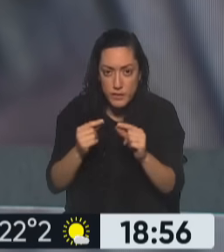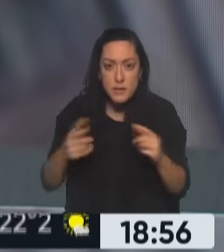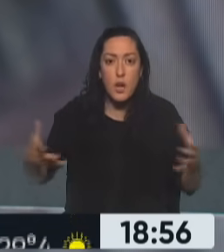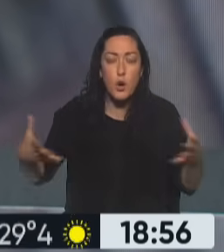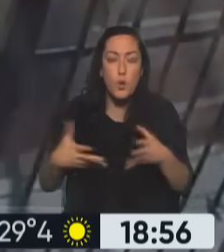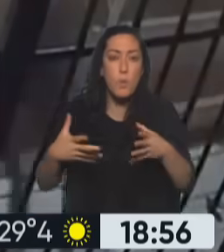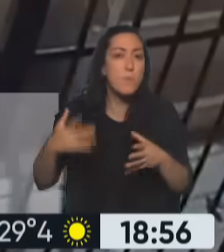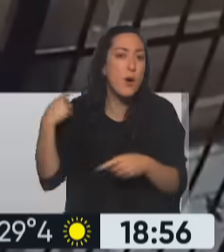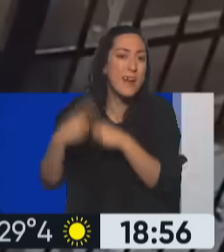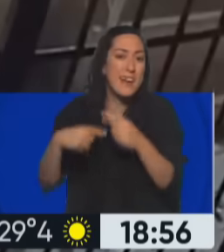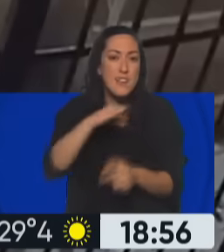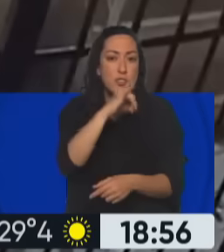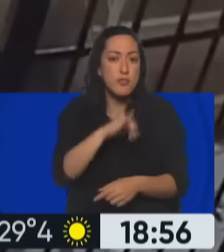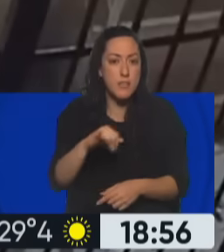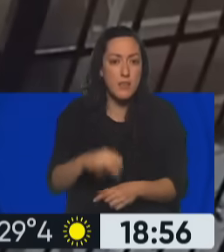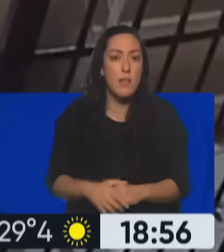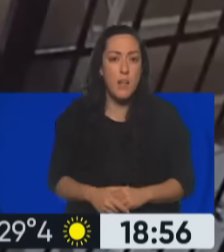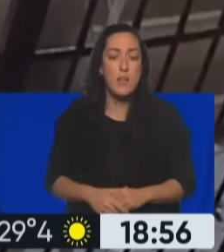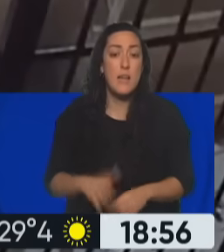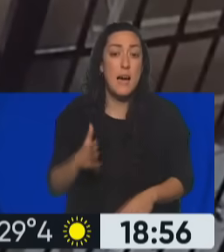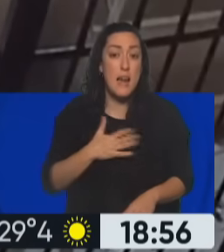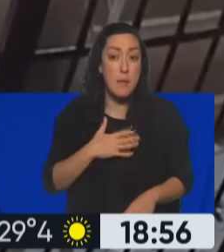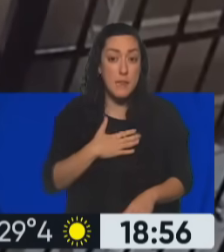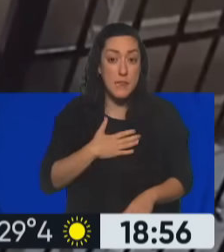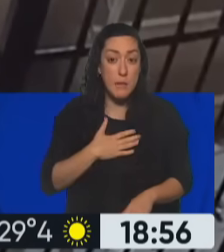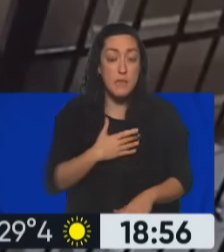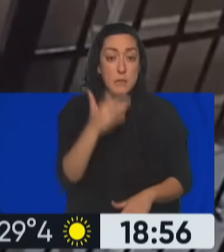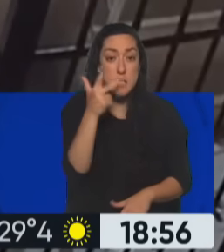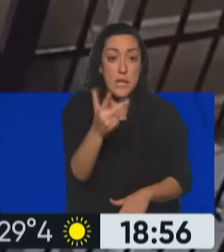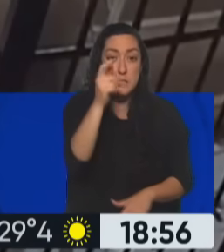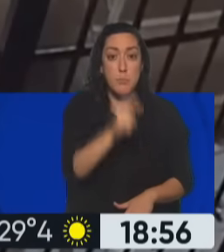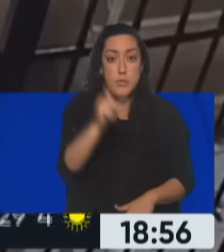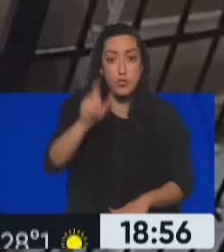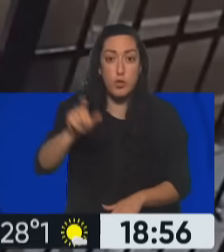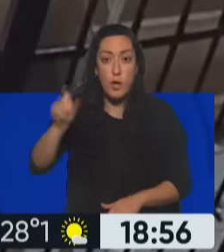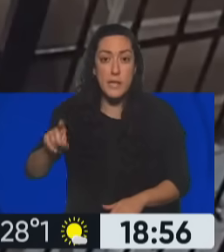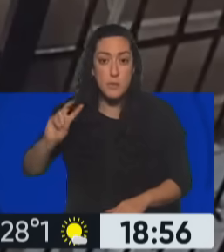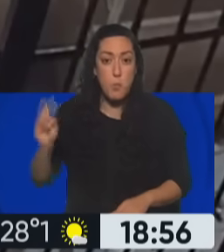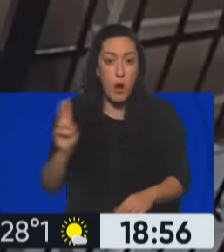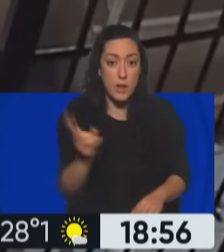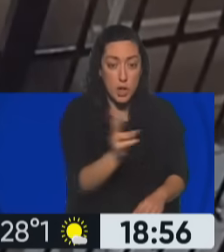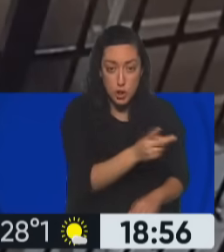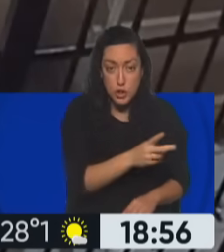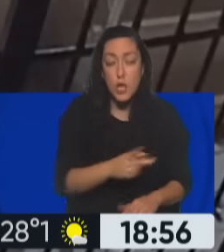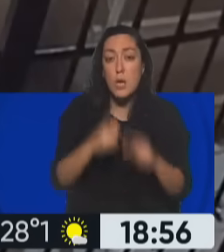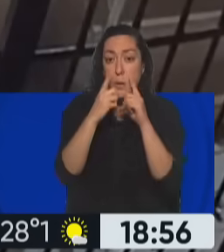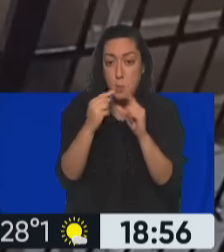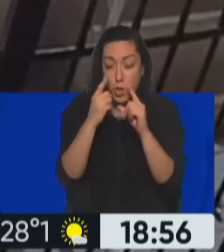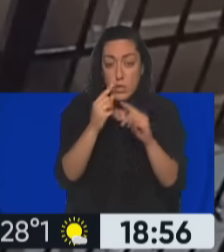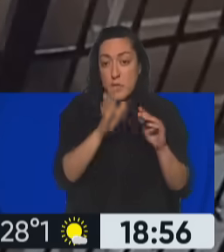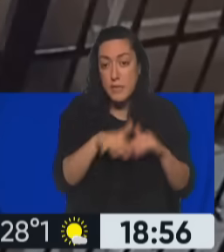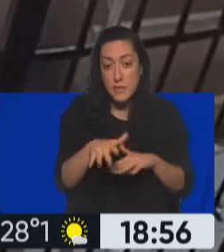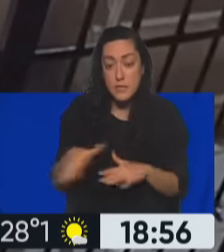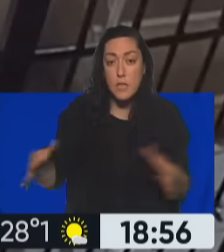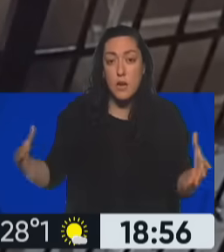llamamos generación Z. Hay que hablar lamentablemente de 3 muertos, una oleada de protestas encabezadas